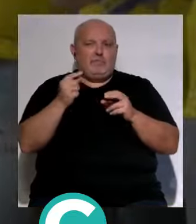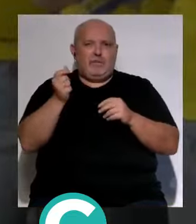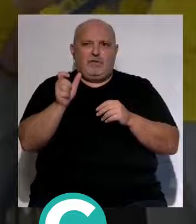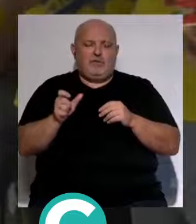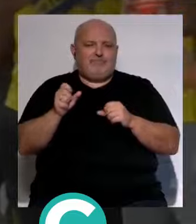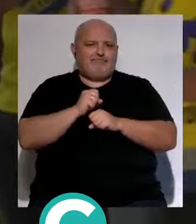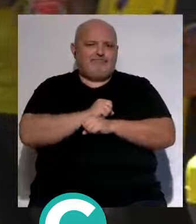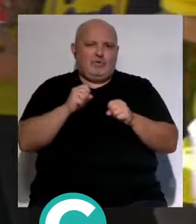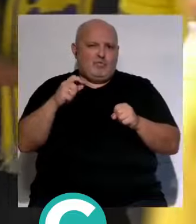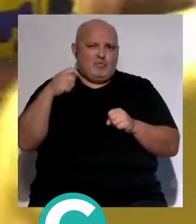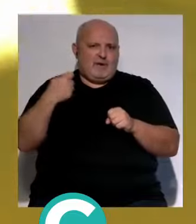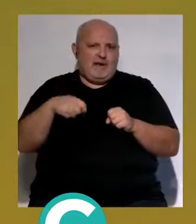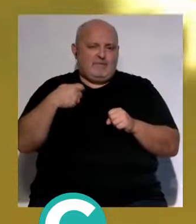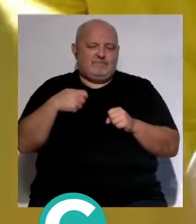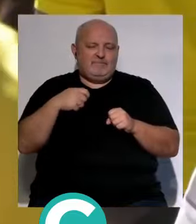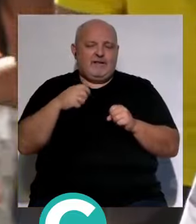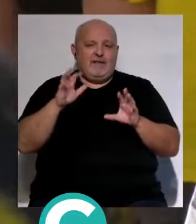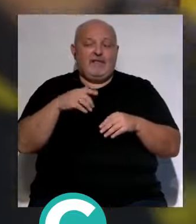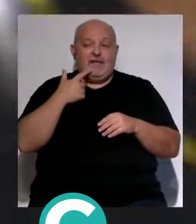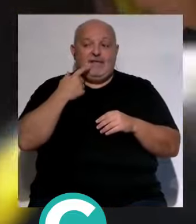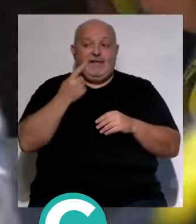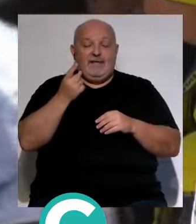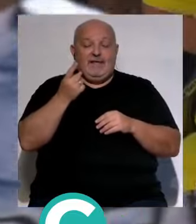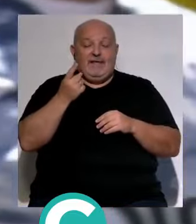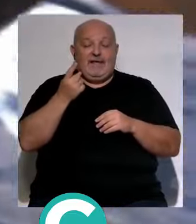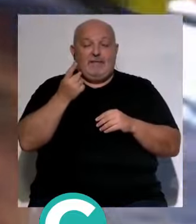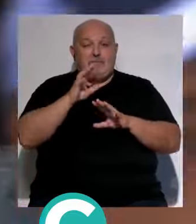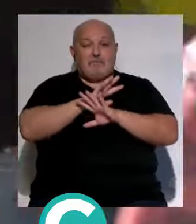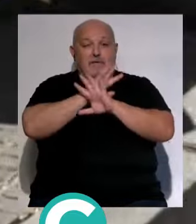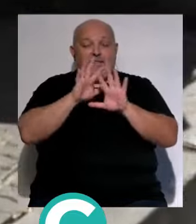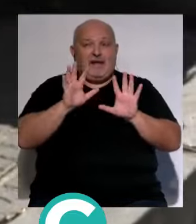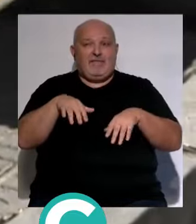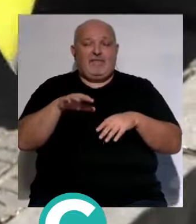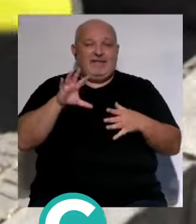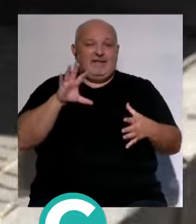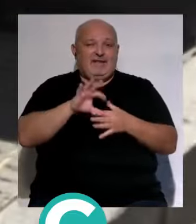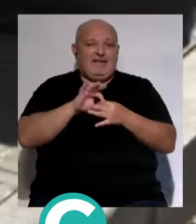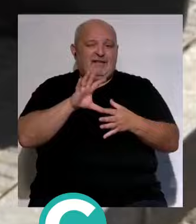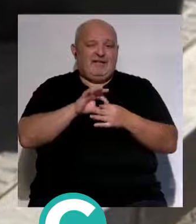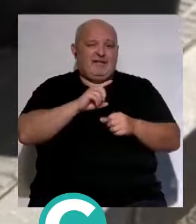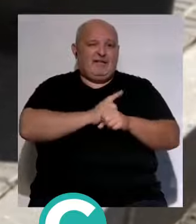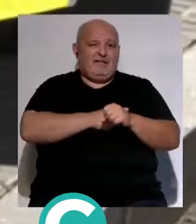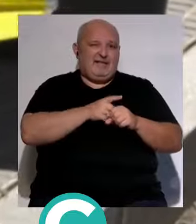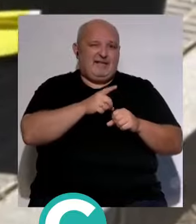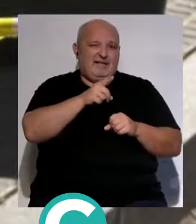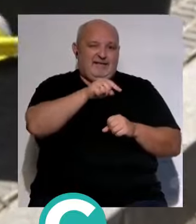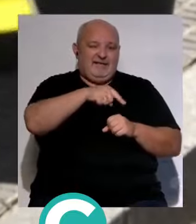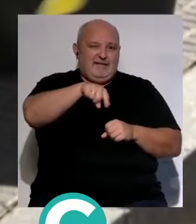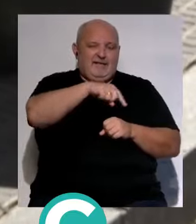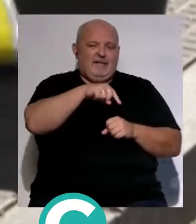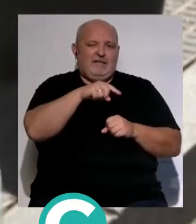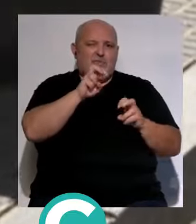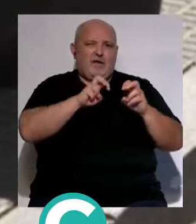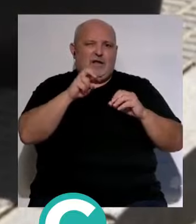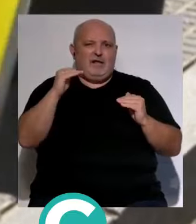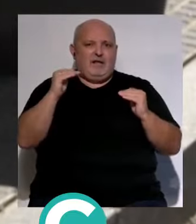precios inasumibles, y recalca que con estos precios la exigencia del cadismo respecto a las inversiones deportivas del Cádiz debe